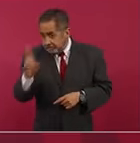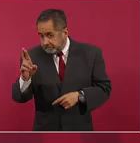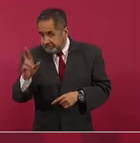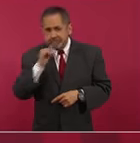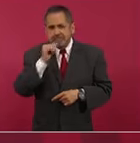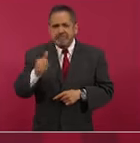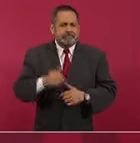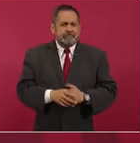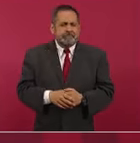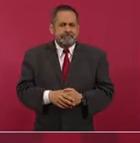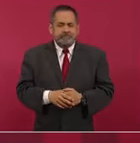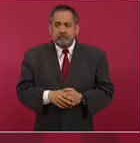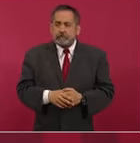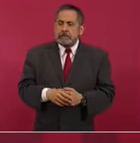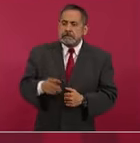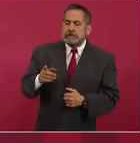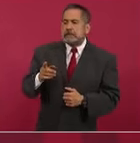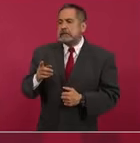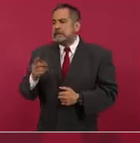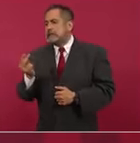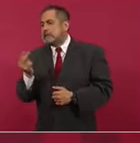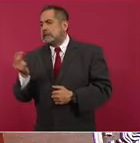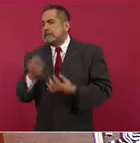¿Les importa el pueblo?